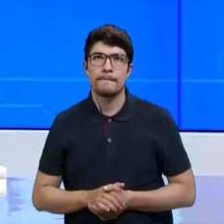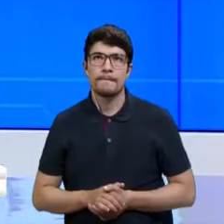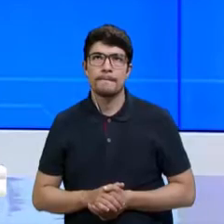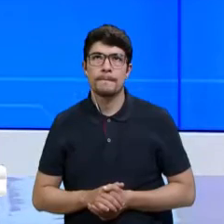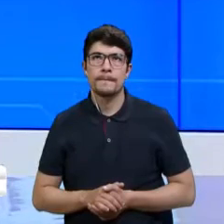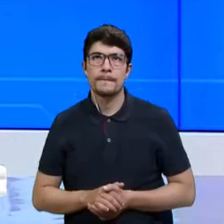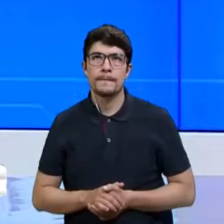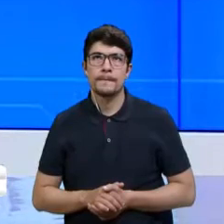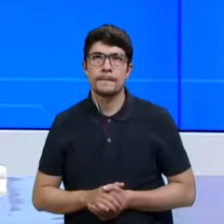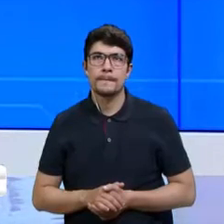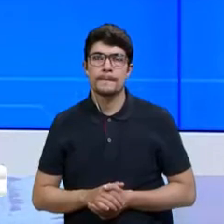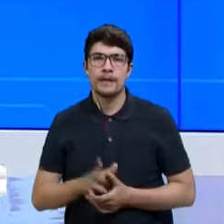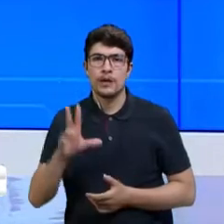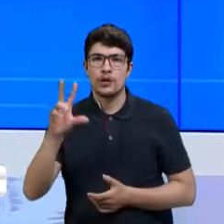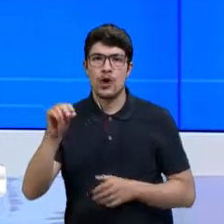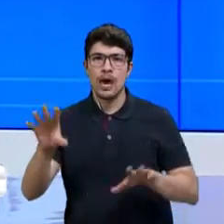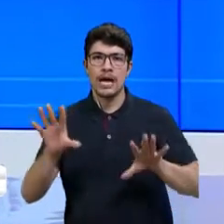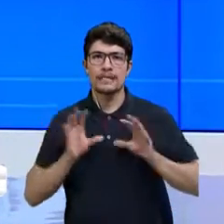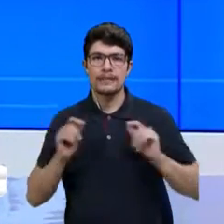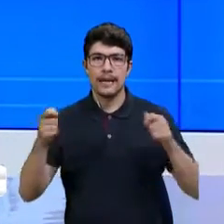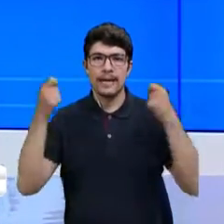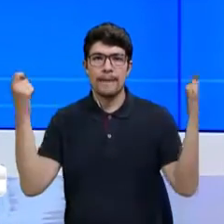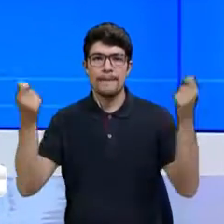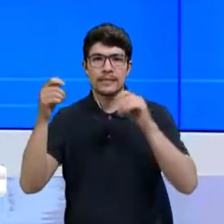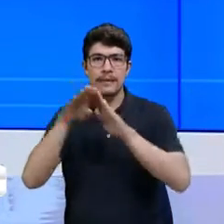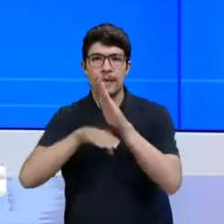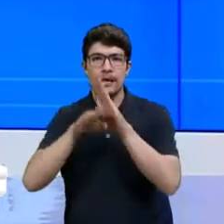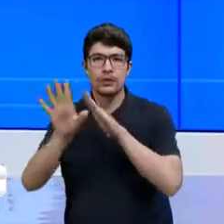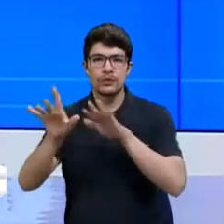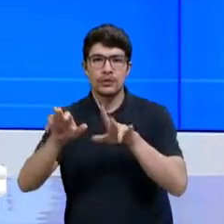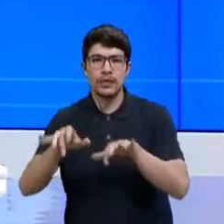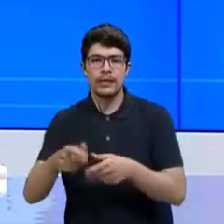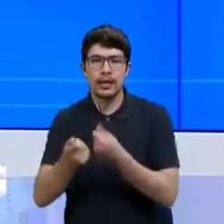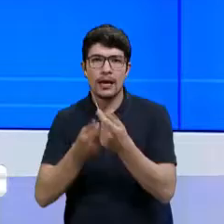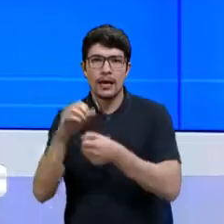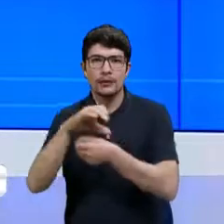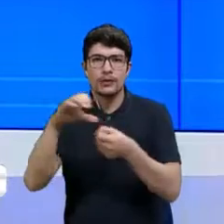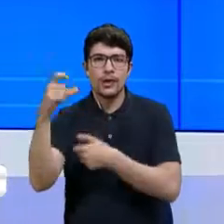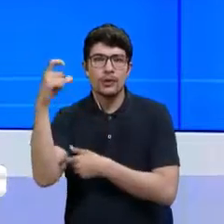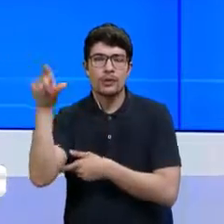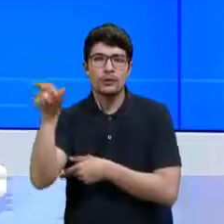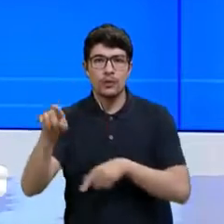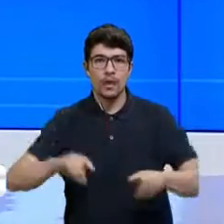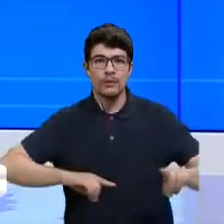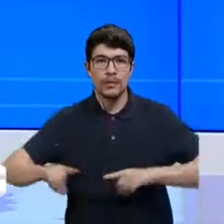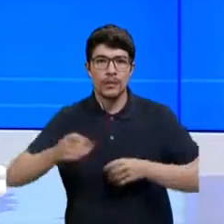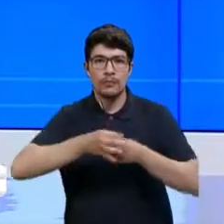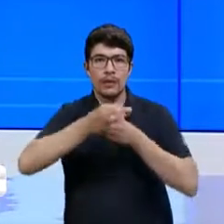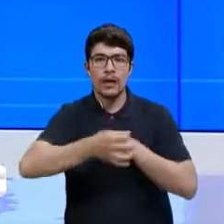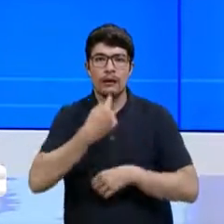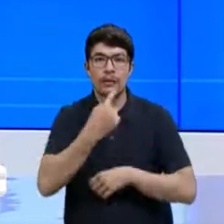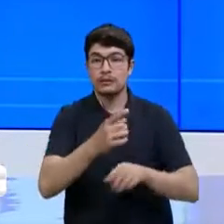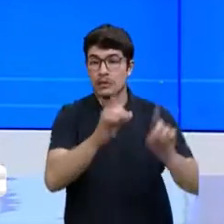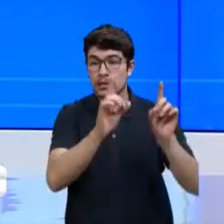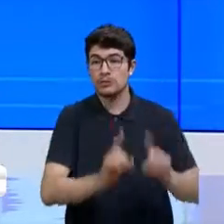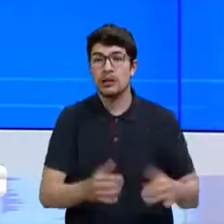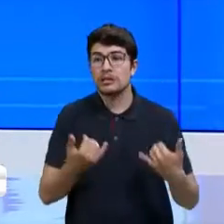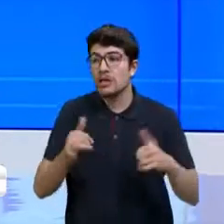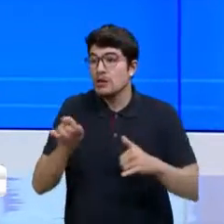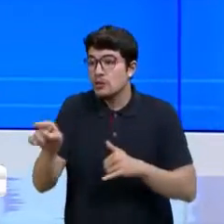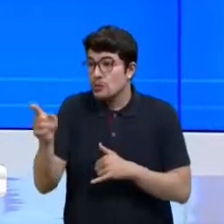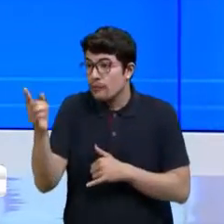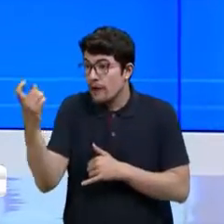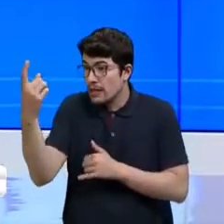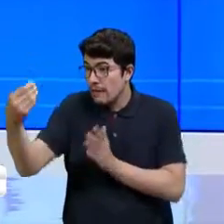y por no acogerse a las campañas de descuentos de la secretaría de hacienda en la ciudad de cúcuta la administración municipal decidió embargar a los deudores